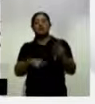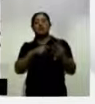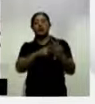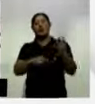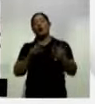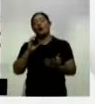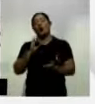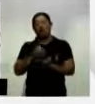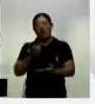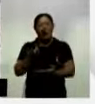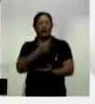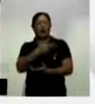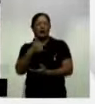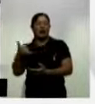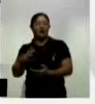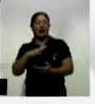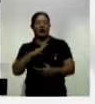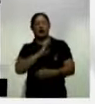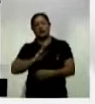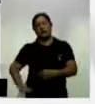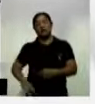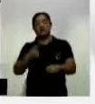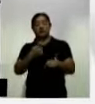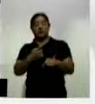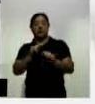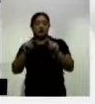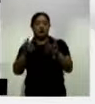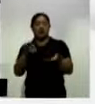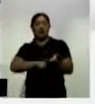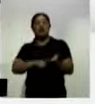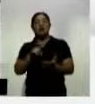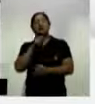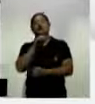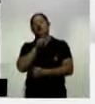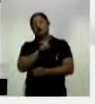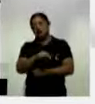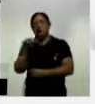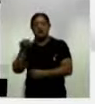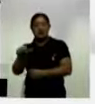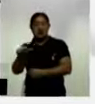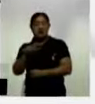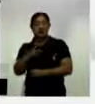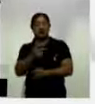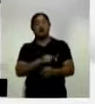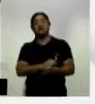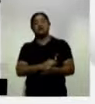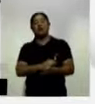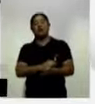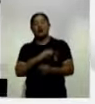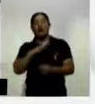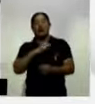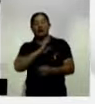21, Hueyotlipan 20, Papalotla 17, Tlaxco y Panotla 16, Tepeyanco 15, Nopalucan, Teolocholco